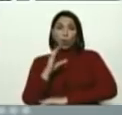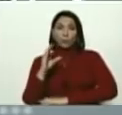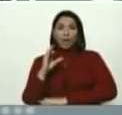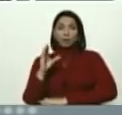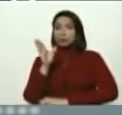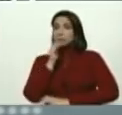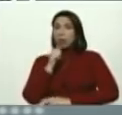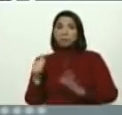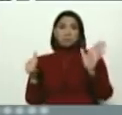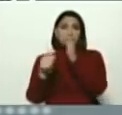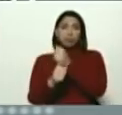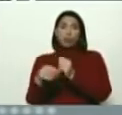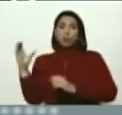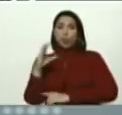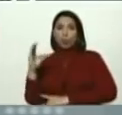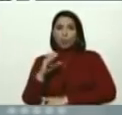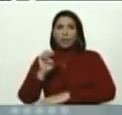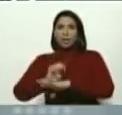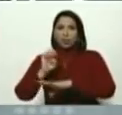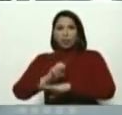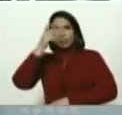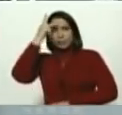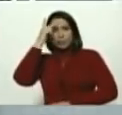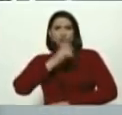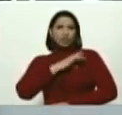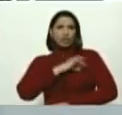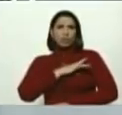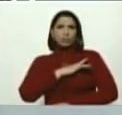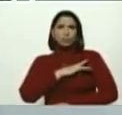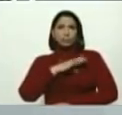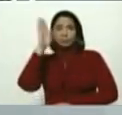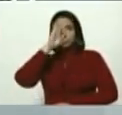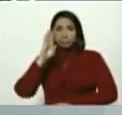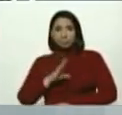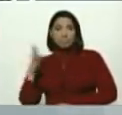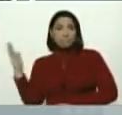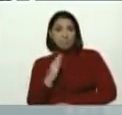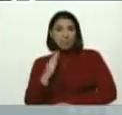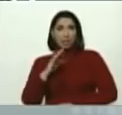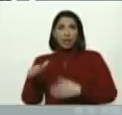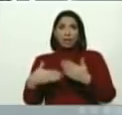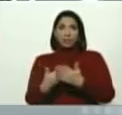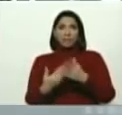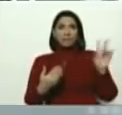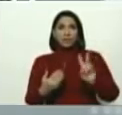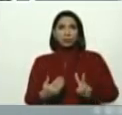Colombia, ecuatorianos, peruanos, chilenos y brasileros.